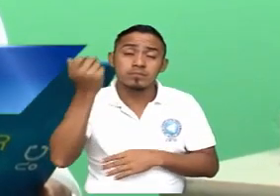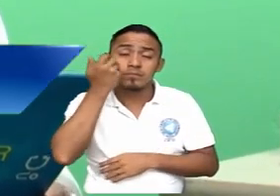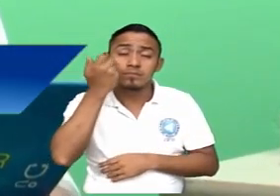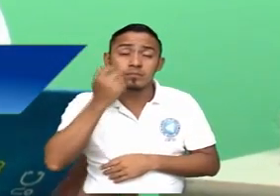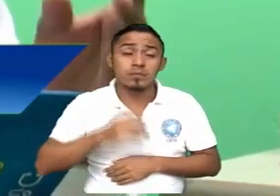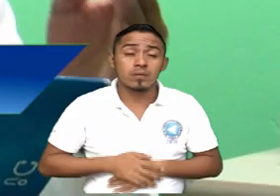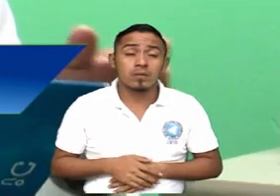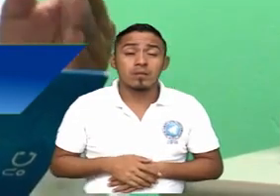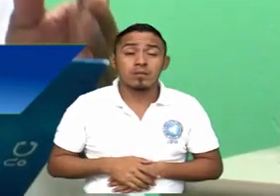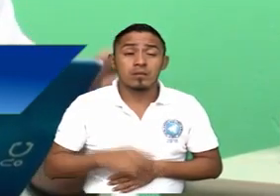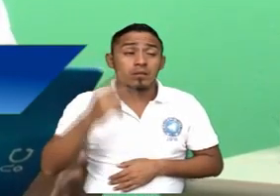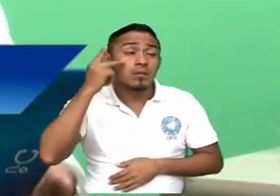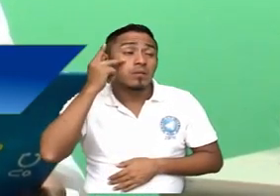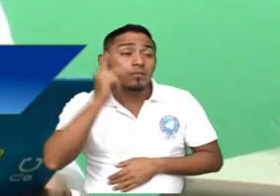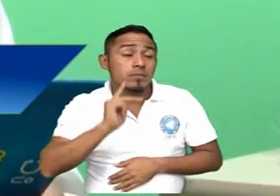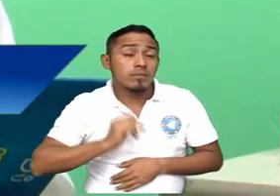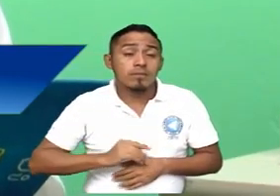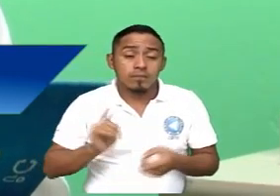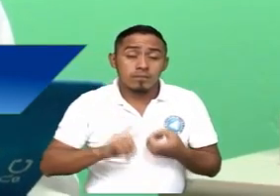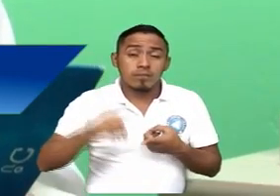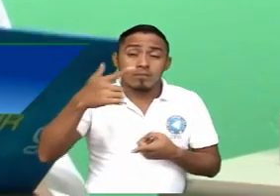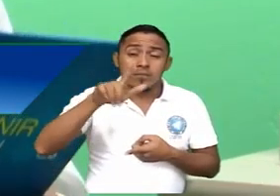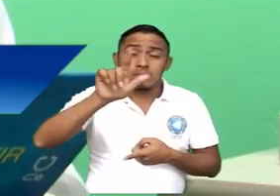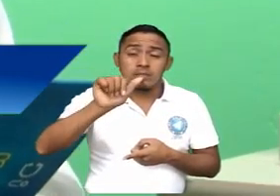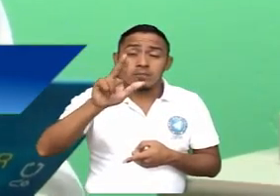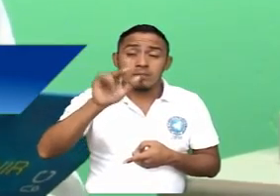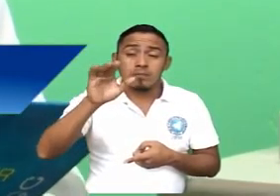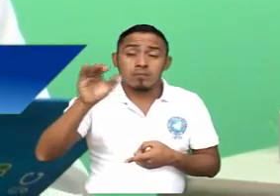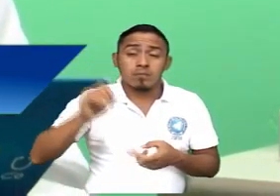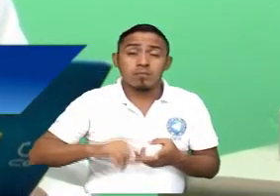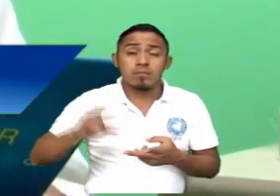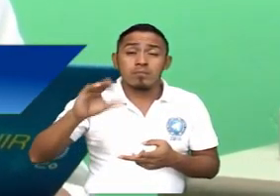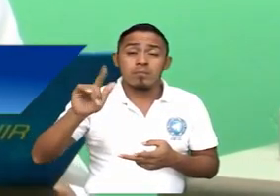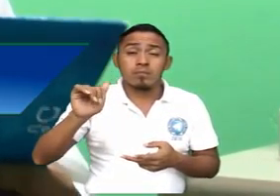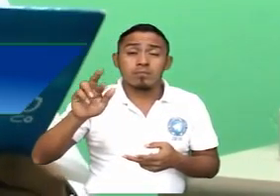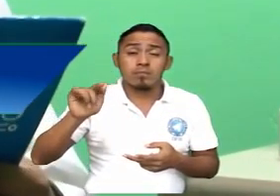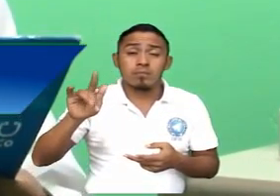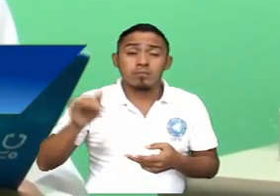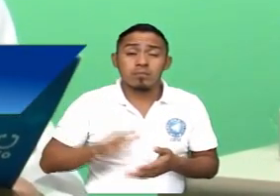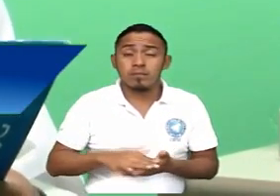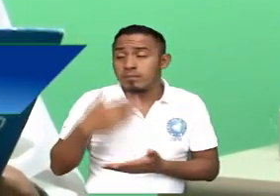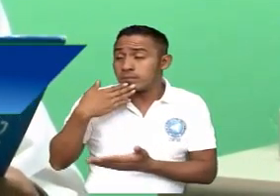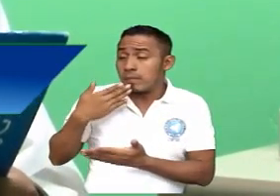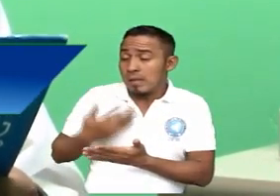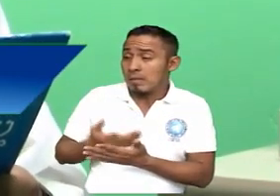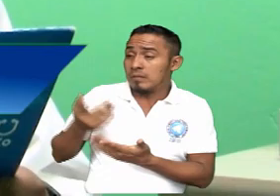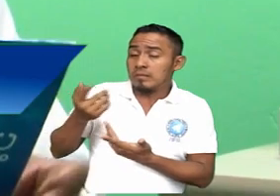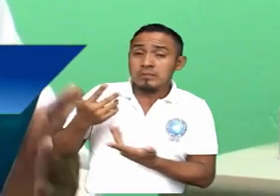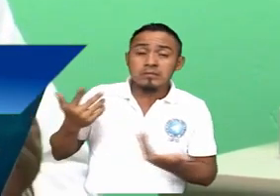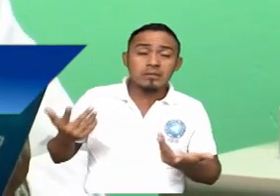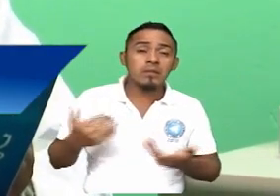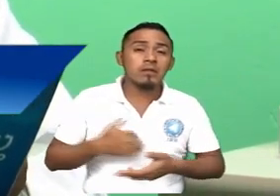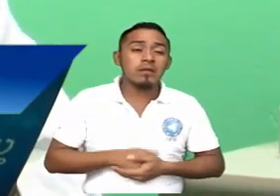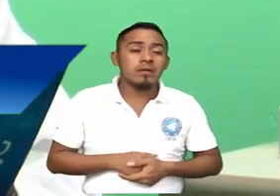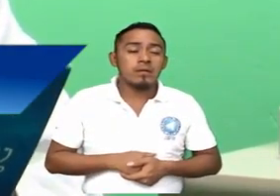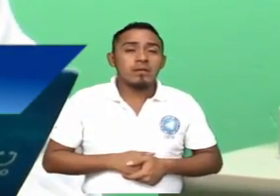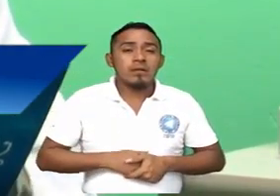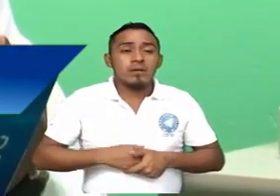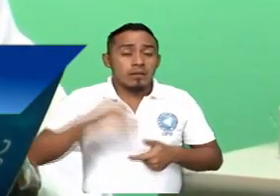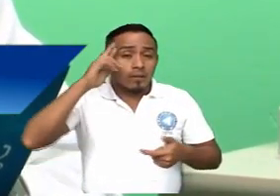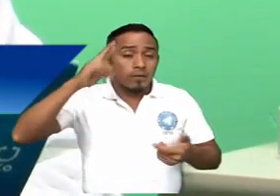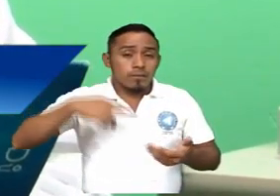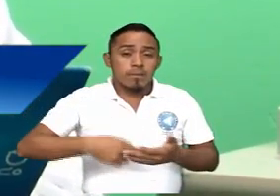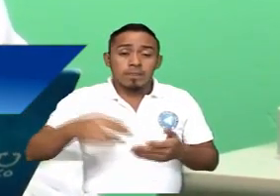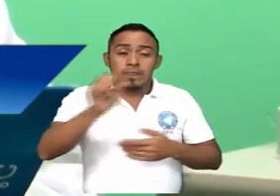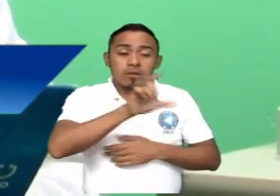enfermedades de la visión, como son el glaucoma y las cataratas. Le agradecemos su sintonía, amigos televidentes, y le recordamos